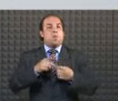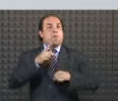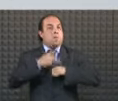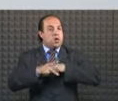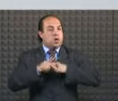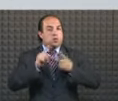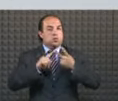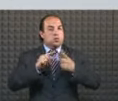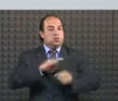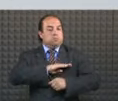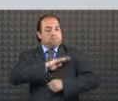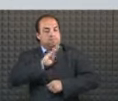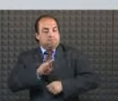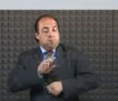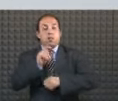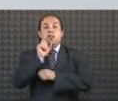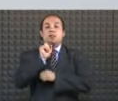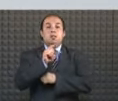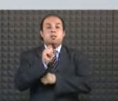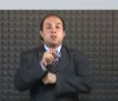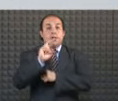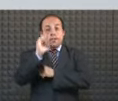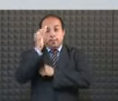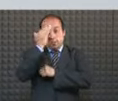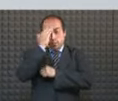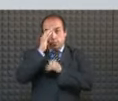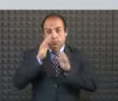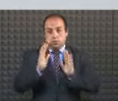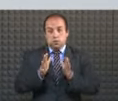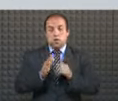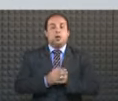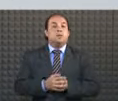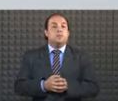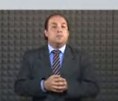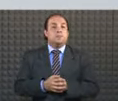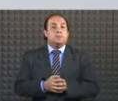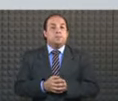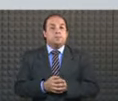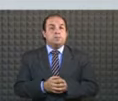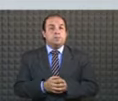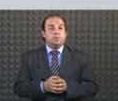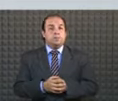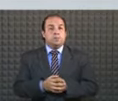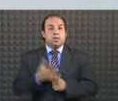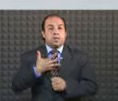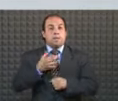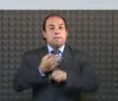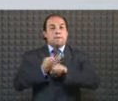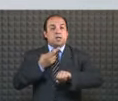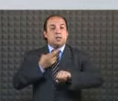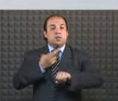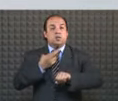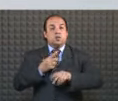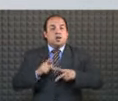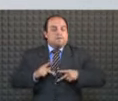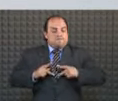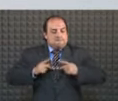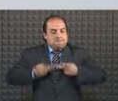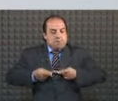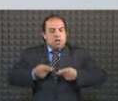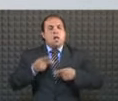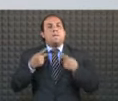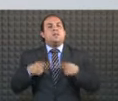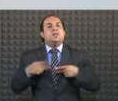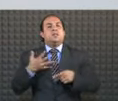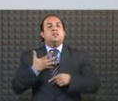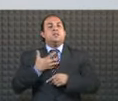también este reconocimiento ya que quienes están con mayor vulnerabilidad son aquellas personas que